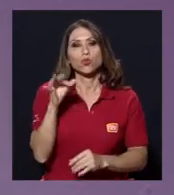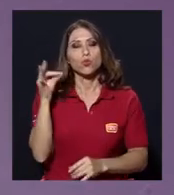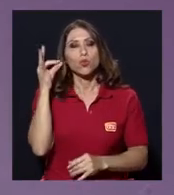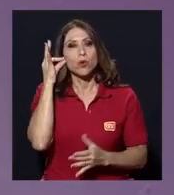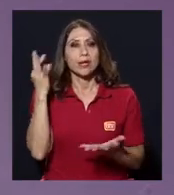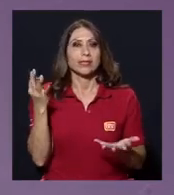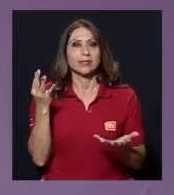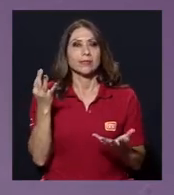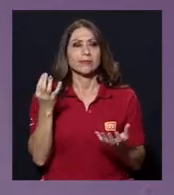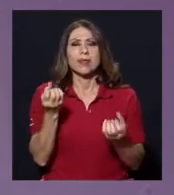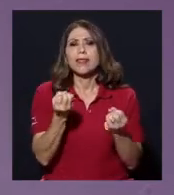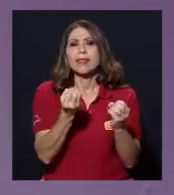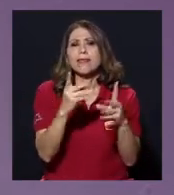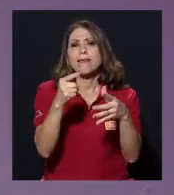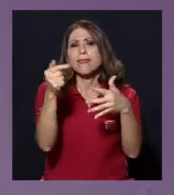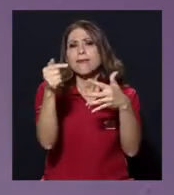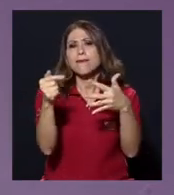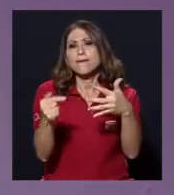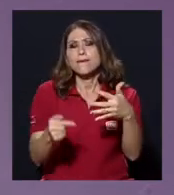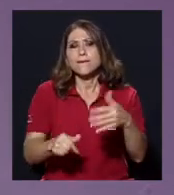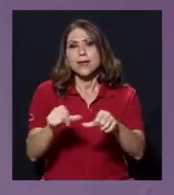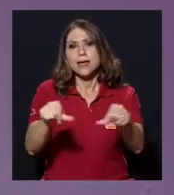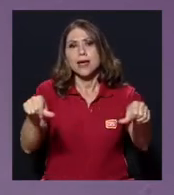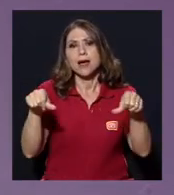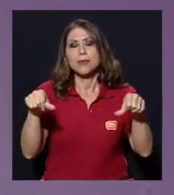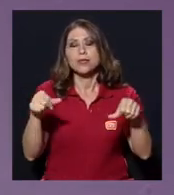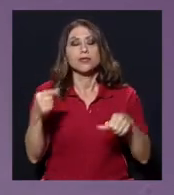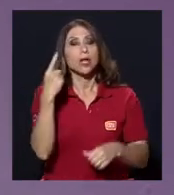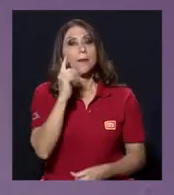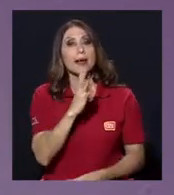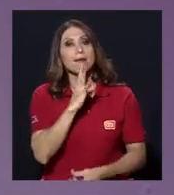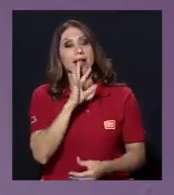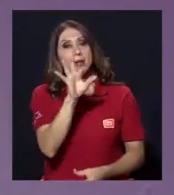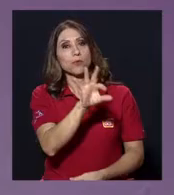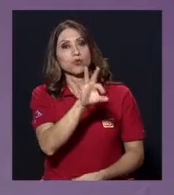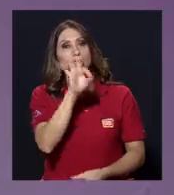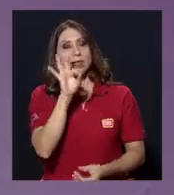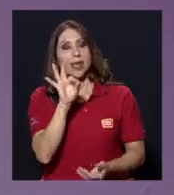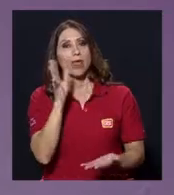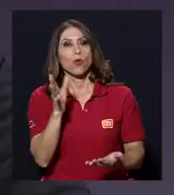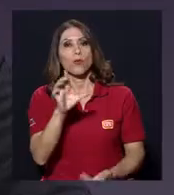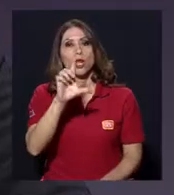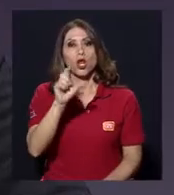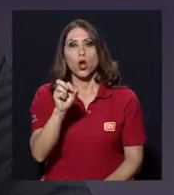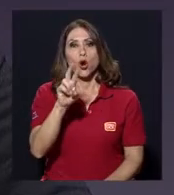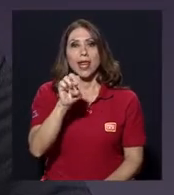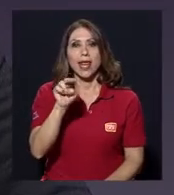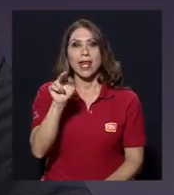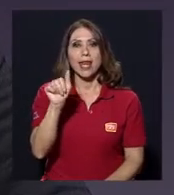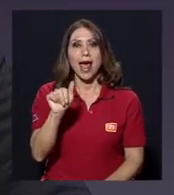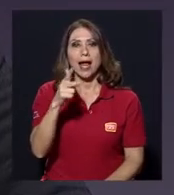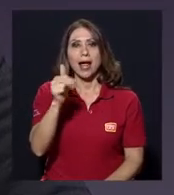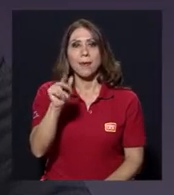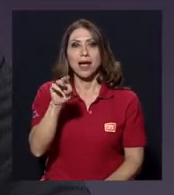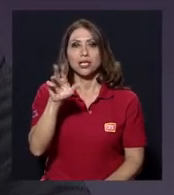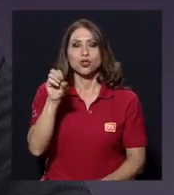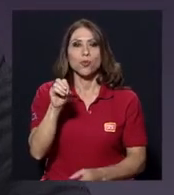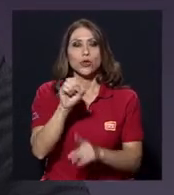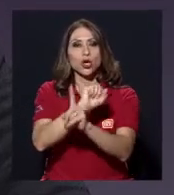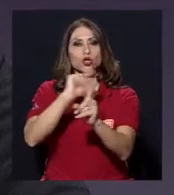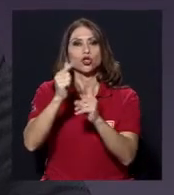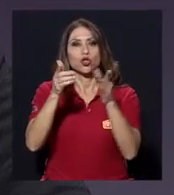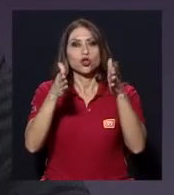diversos ámbitos. Y para ello hemos invitado a Lorena Camacho, quien es socióloga, feminista y vocera de